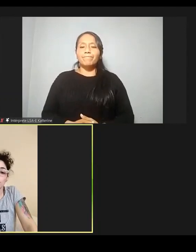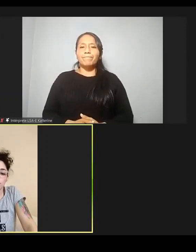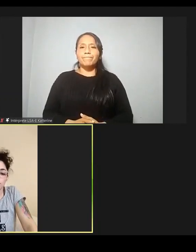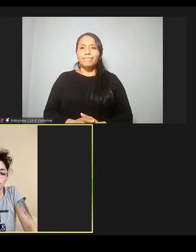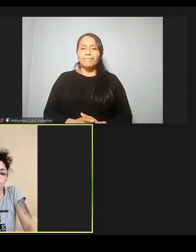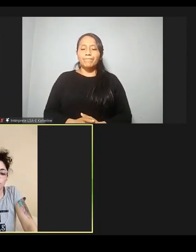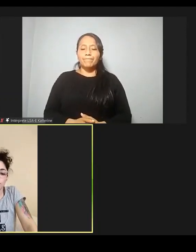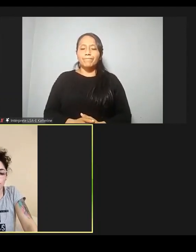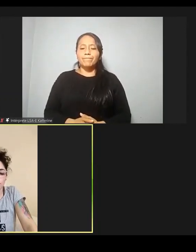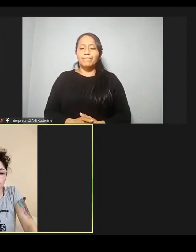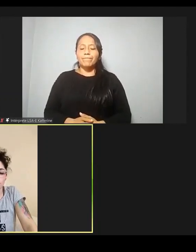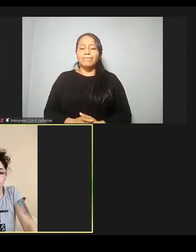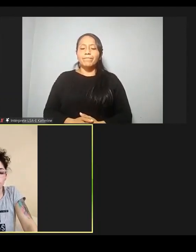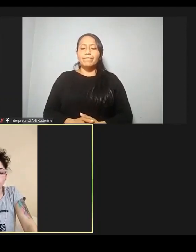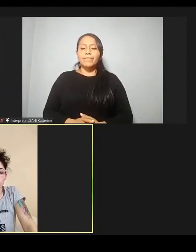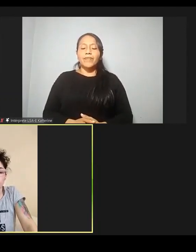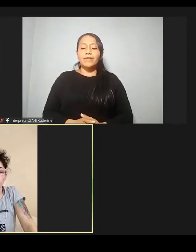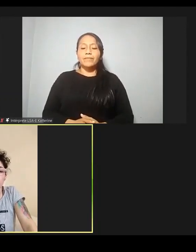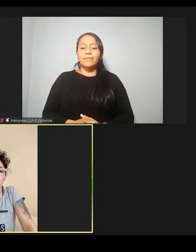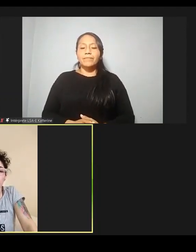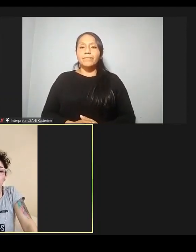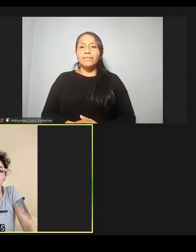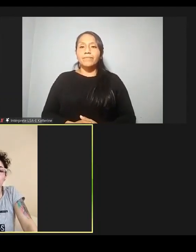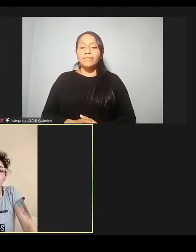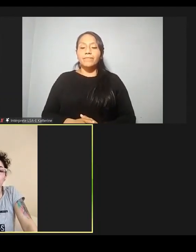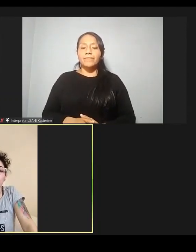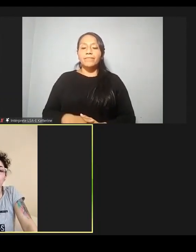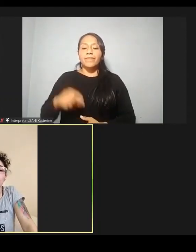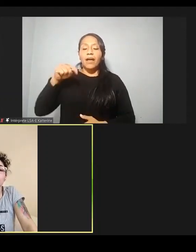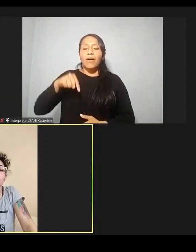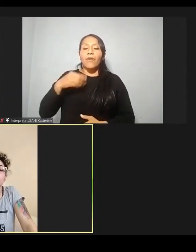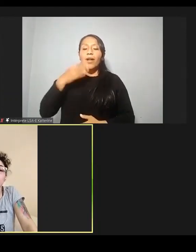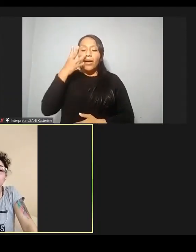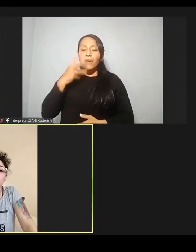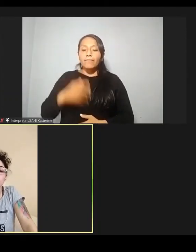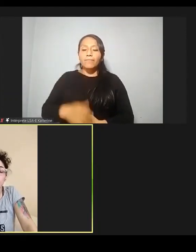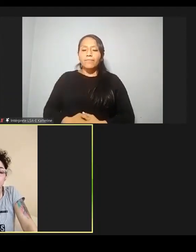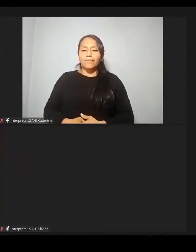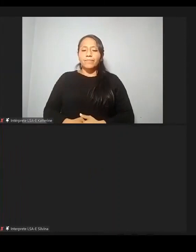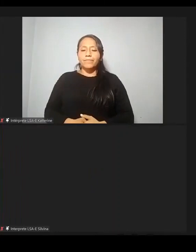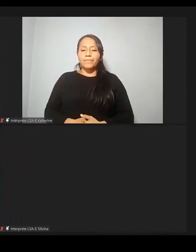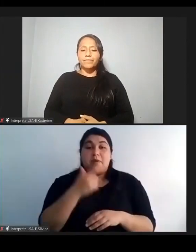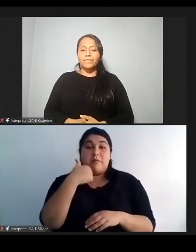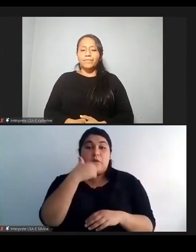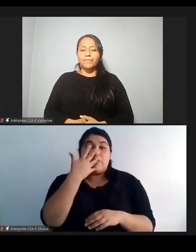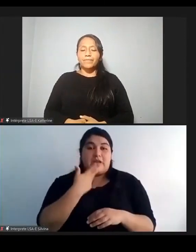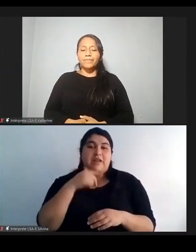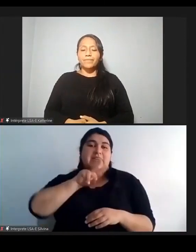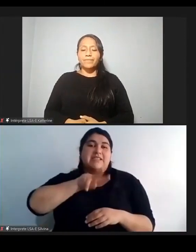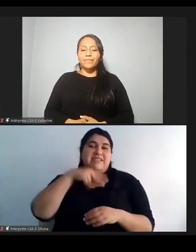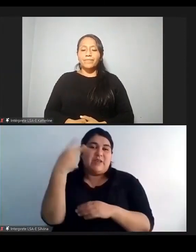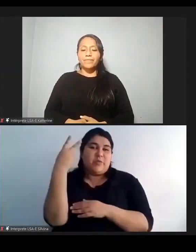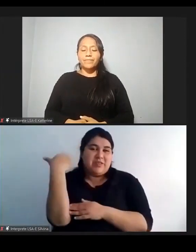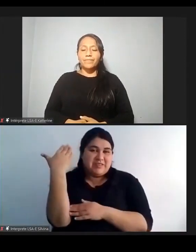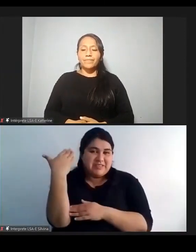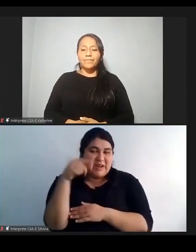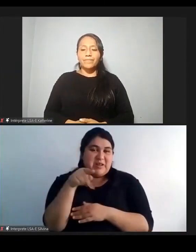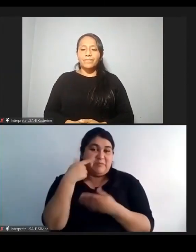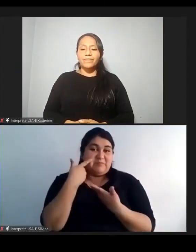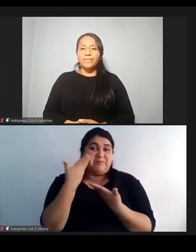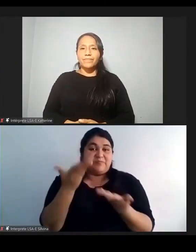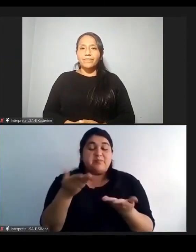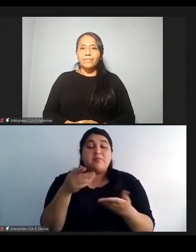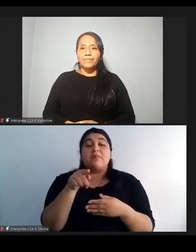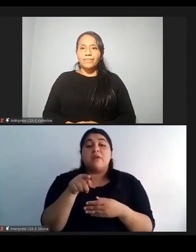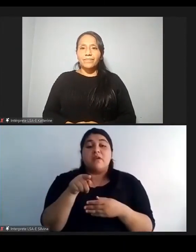Ahora me gustaría presentar la segunda ponencia,